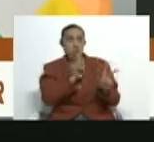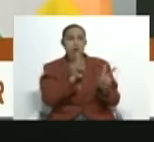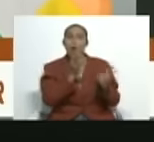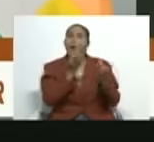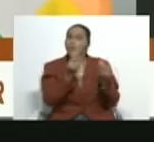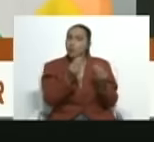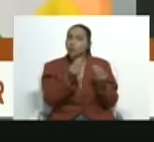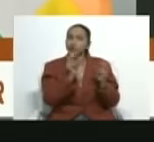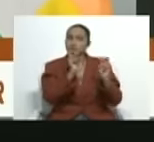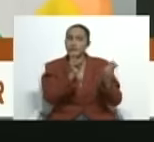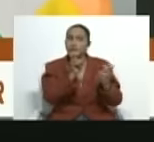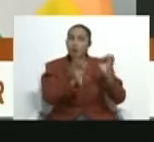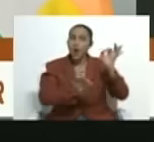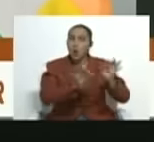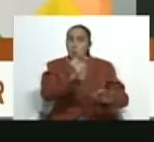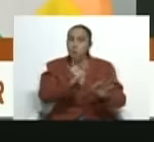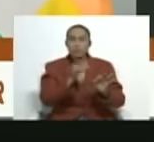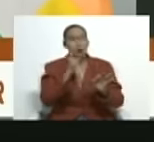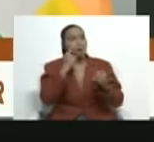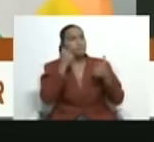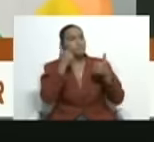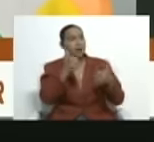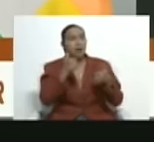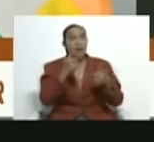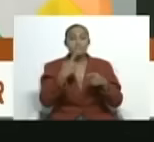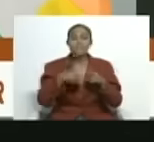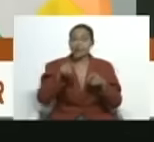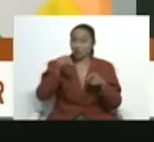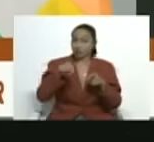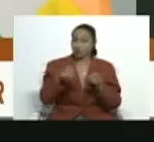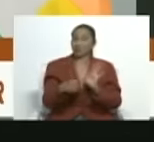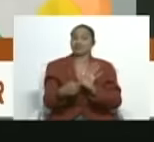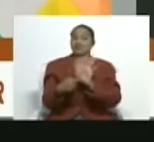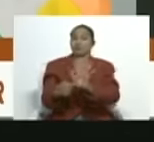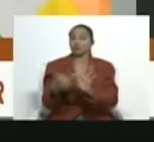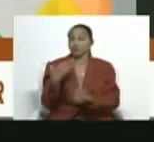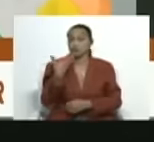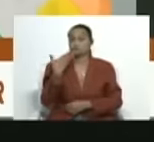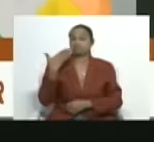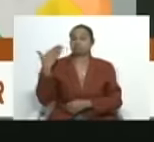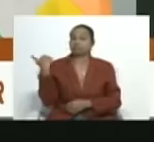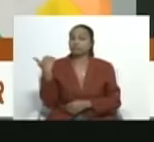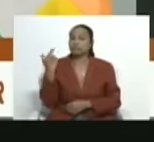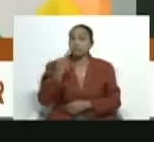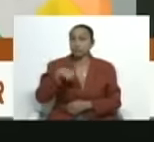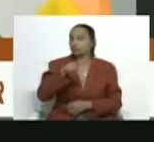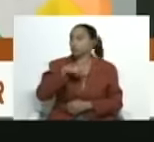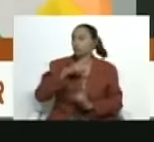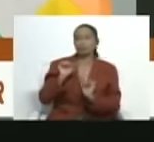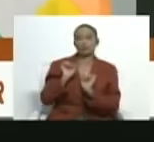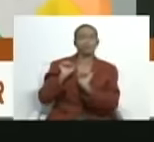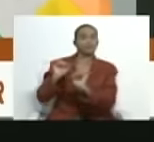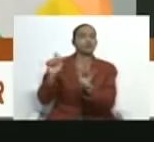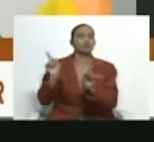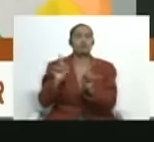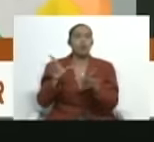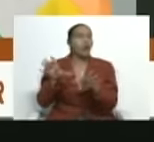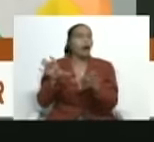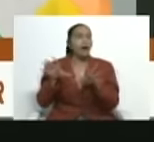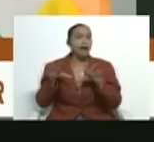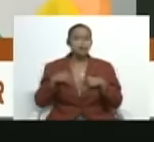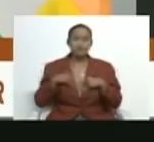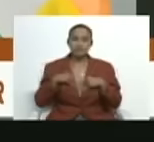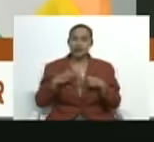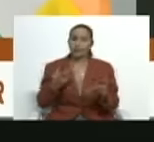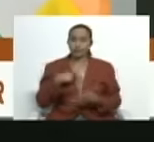Estos hechos inaceptables han sido repudiados de manera unánime por los cancilleres miembros de la CELAC.